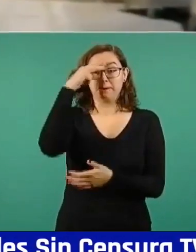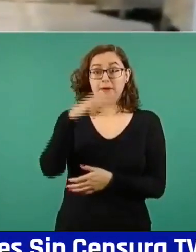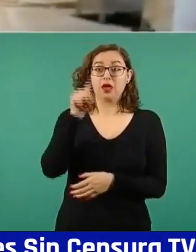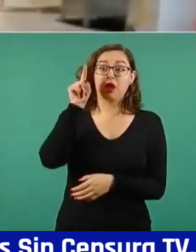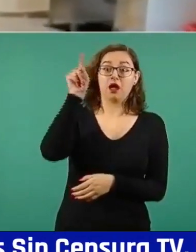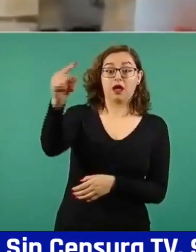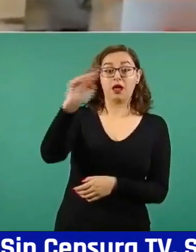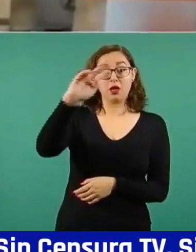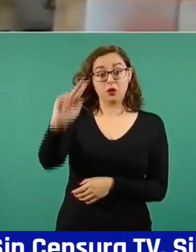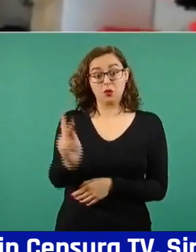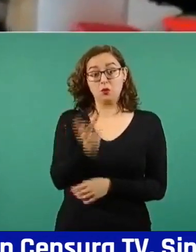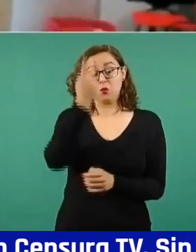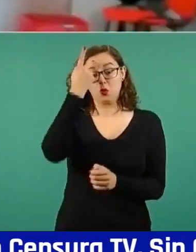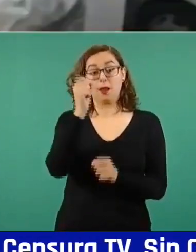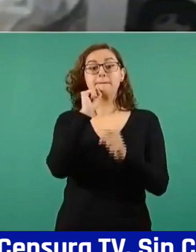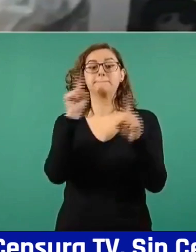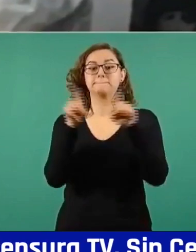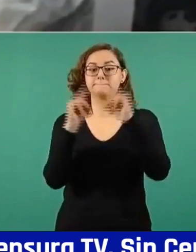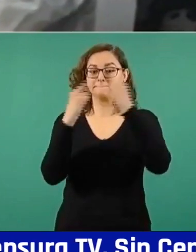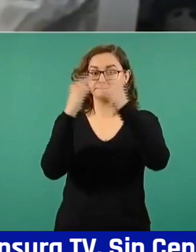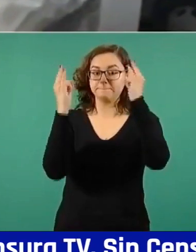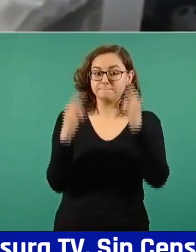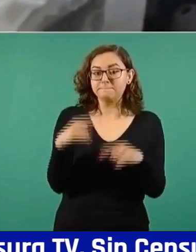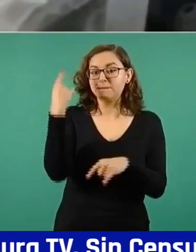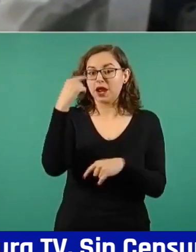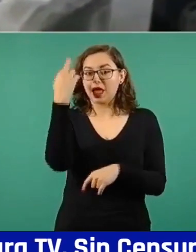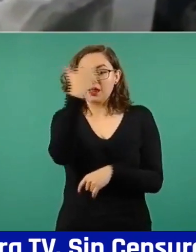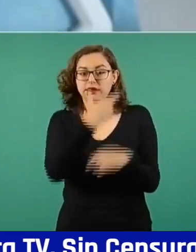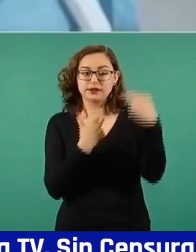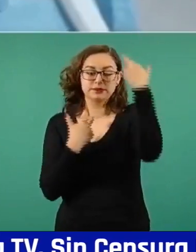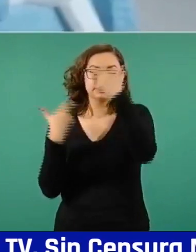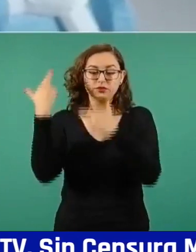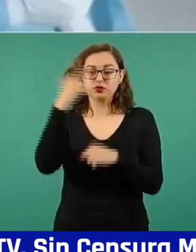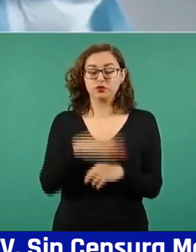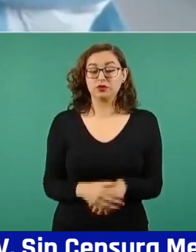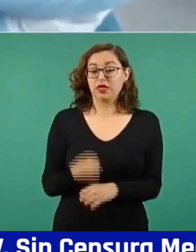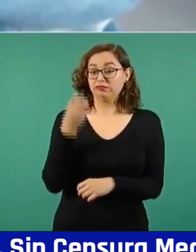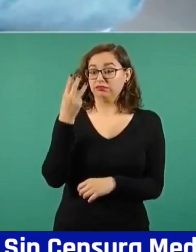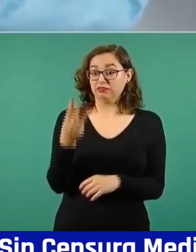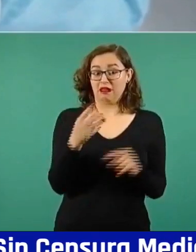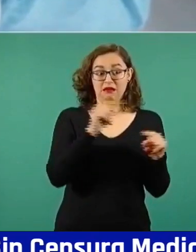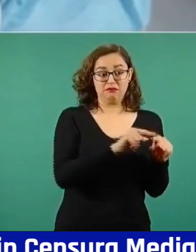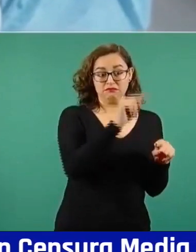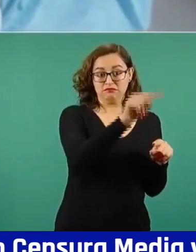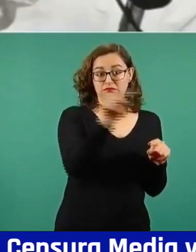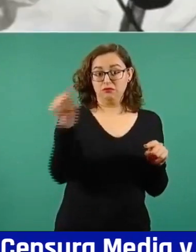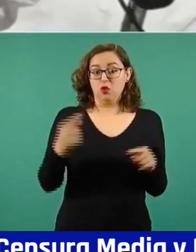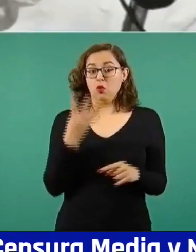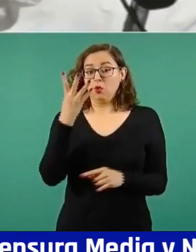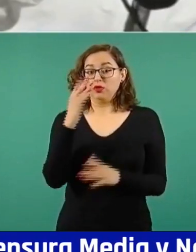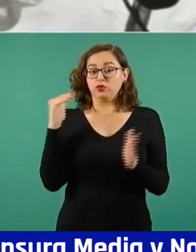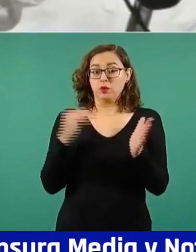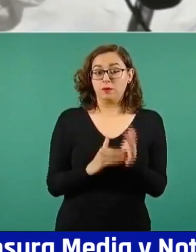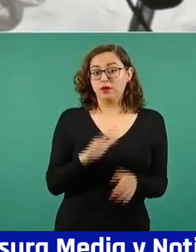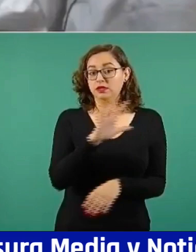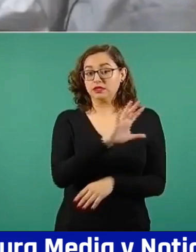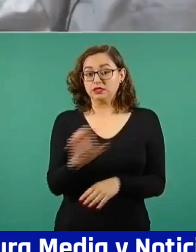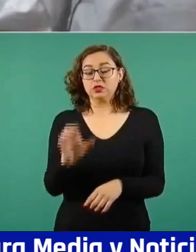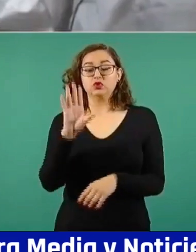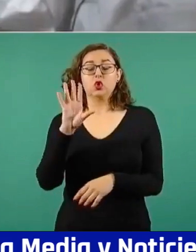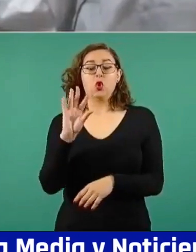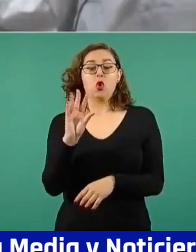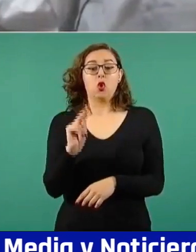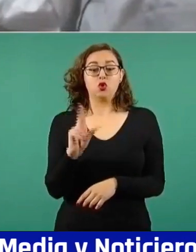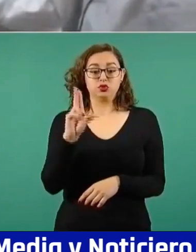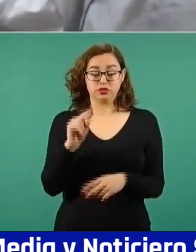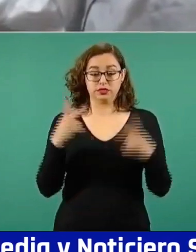colocó un centro de valoración clínico. En estas tres instalaciones se han atendido a más de 4.580 pacientes críticos